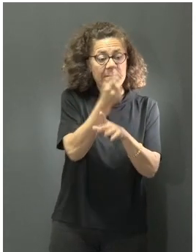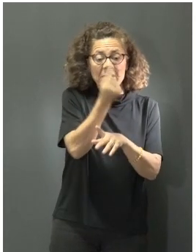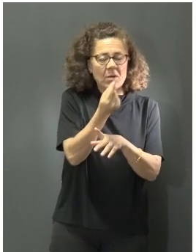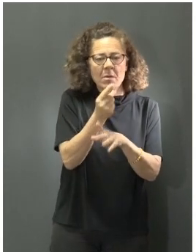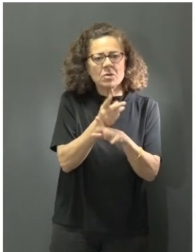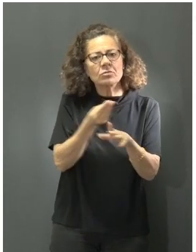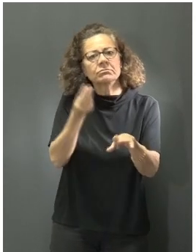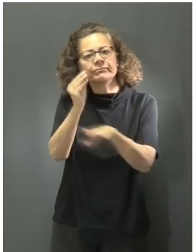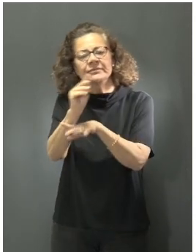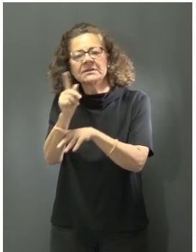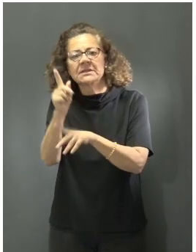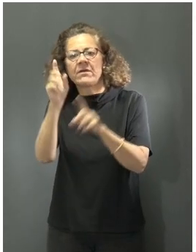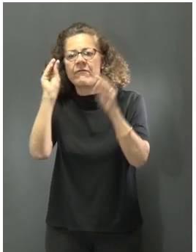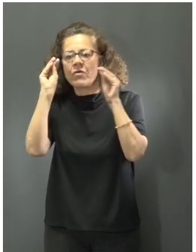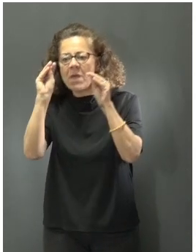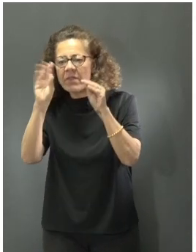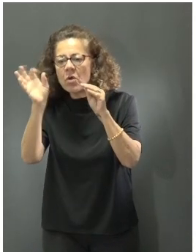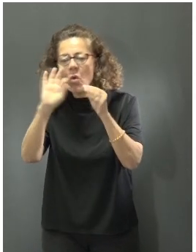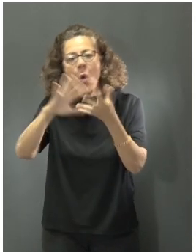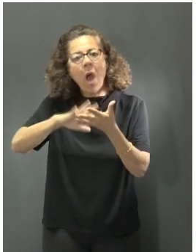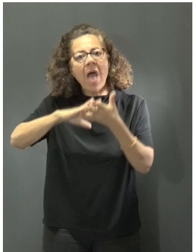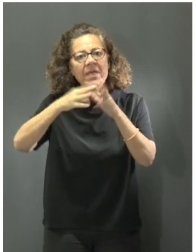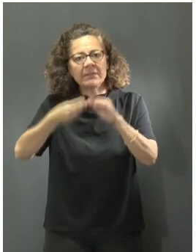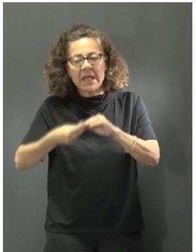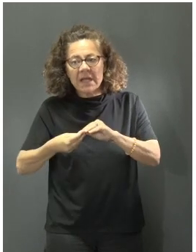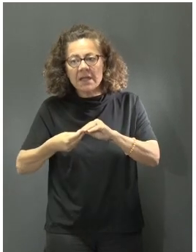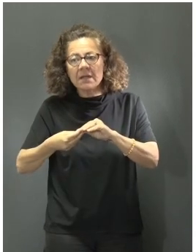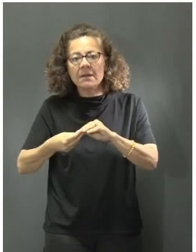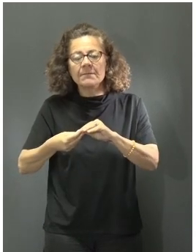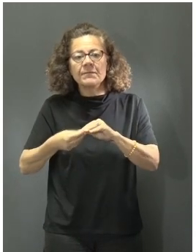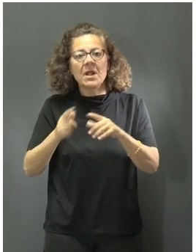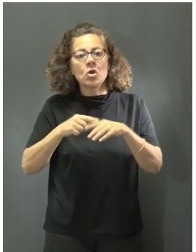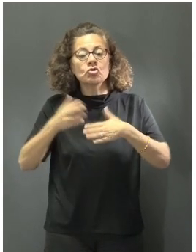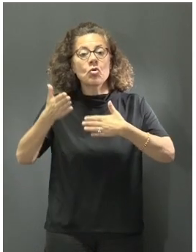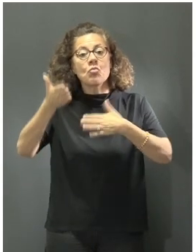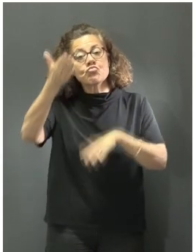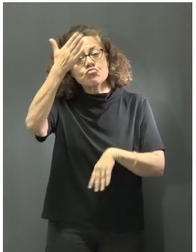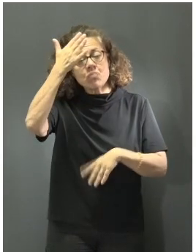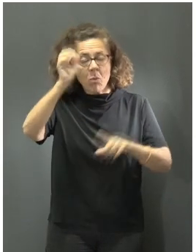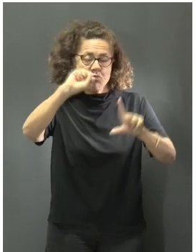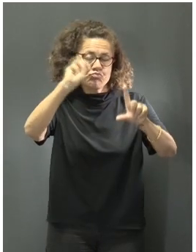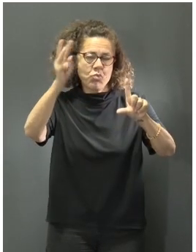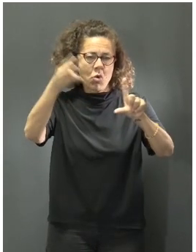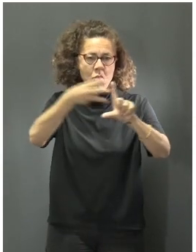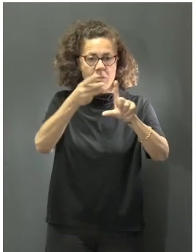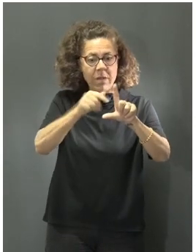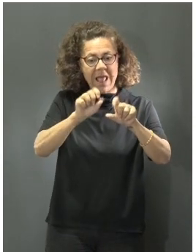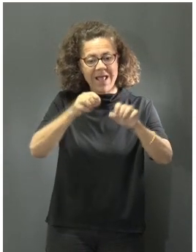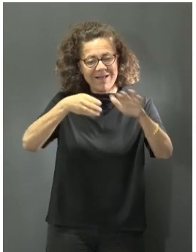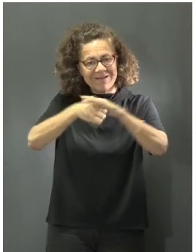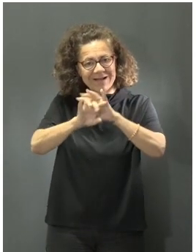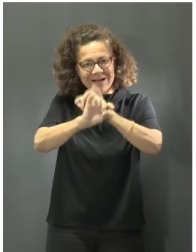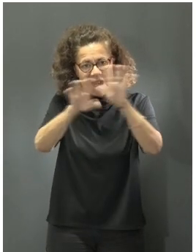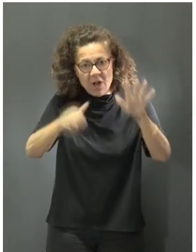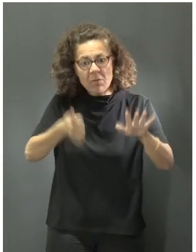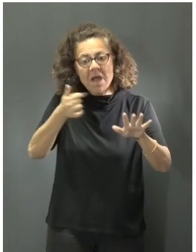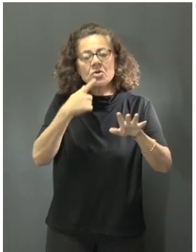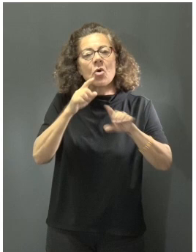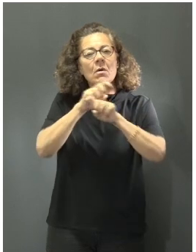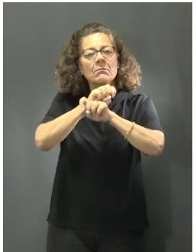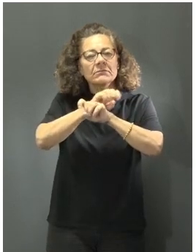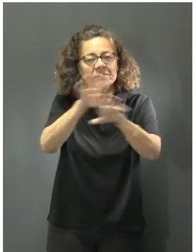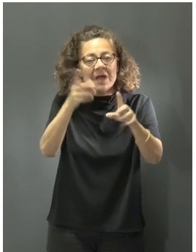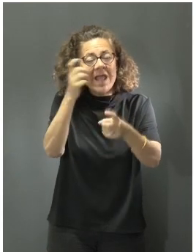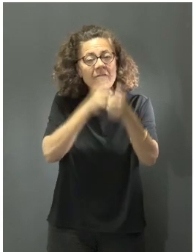invertisteis en adaptar pues, en los portales web para que sean más claros, en dar información a la